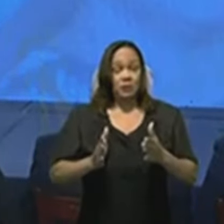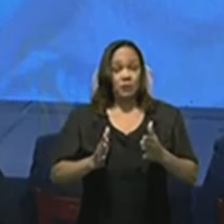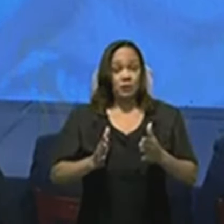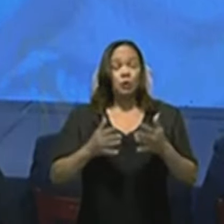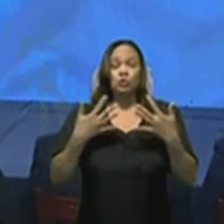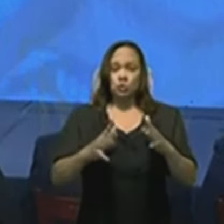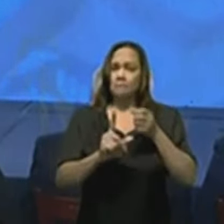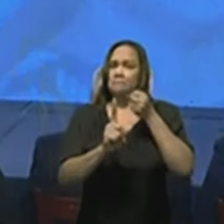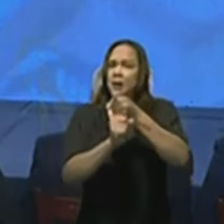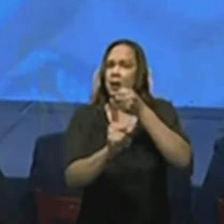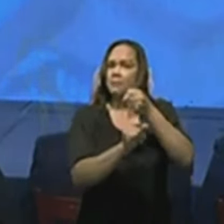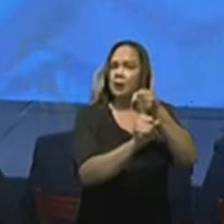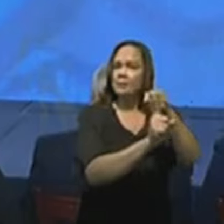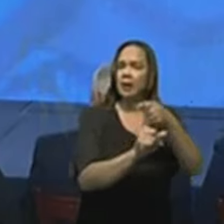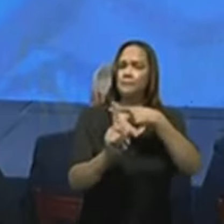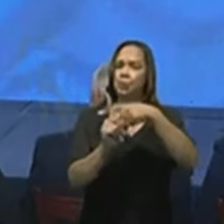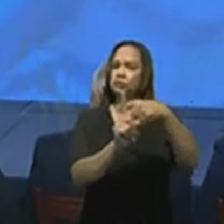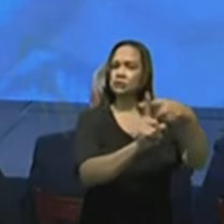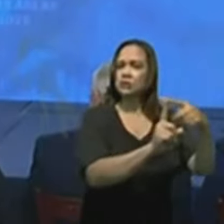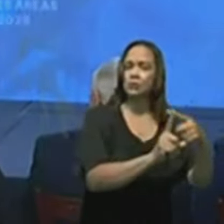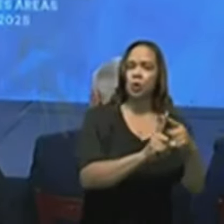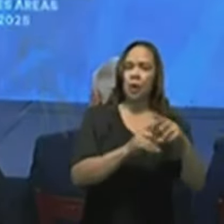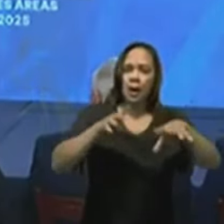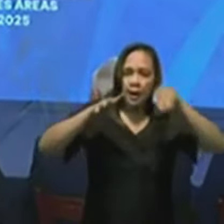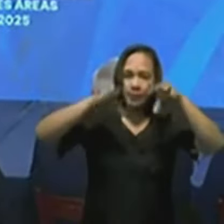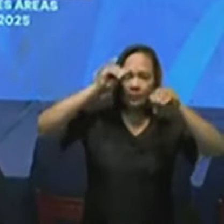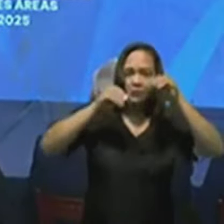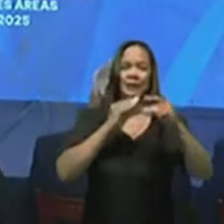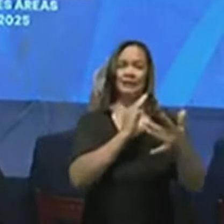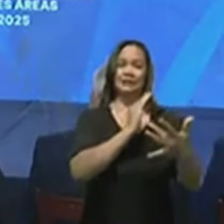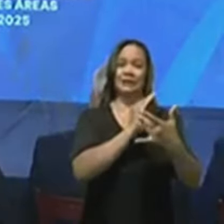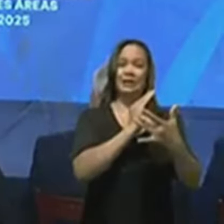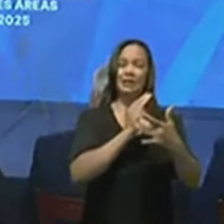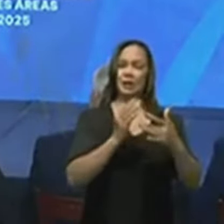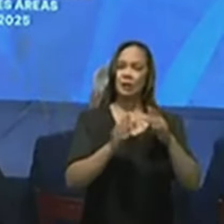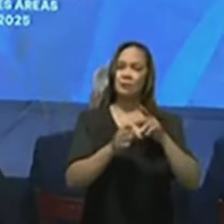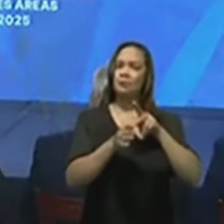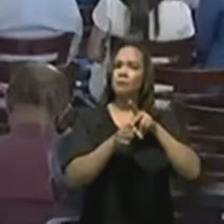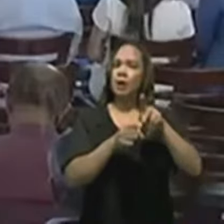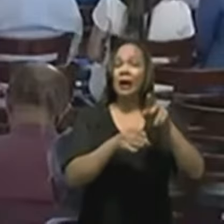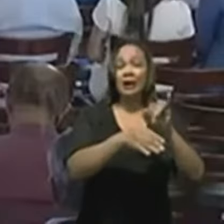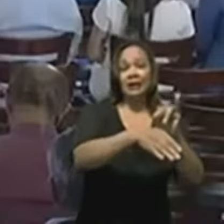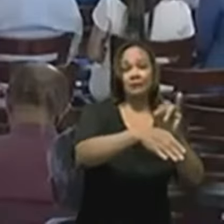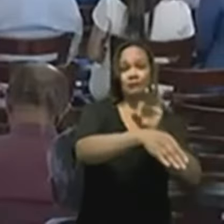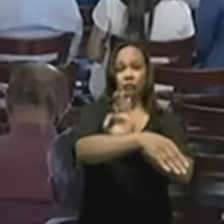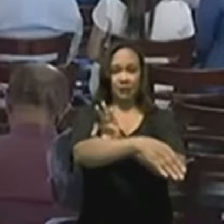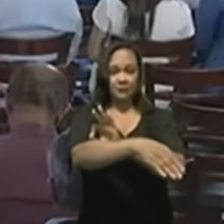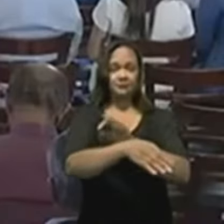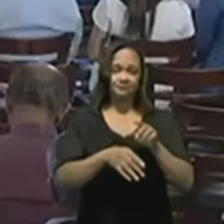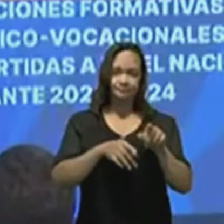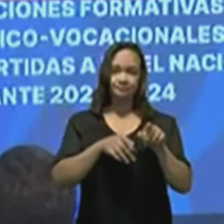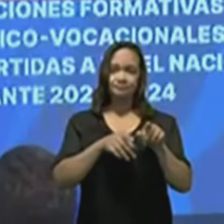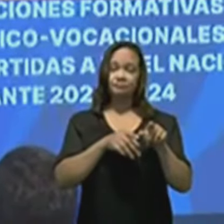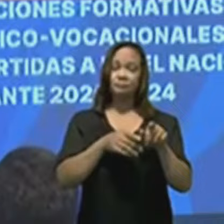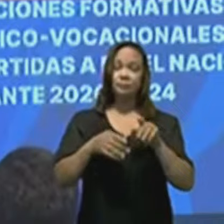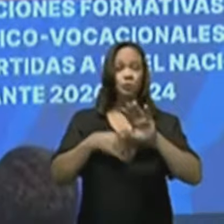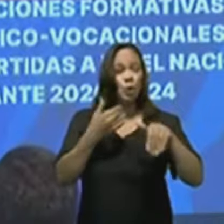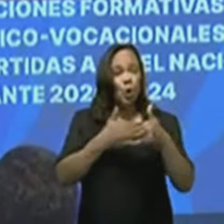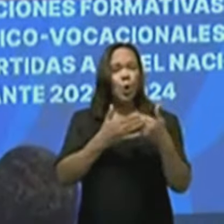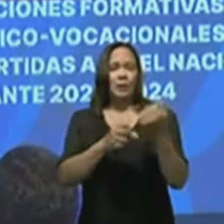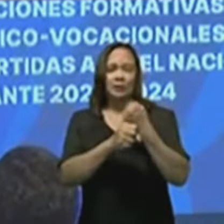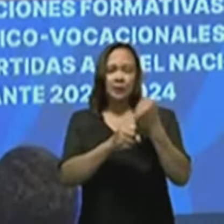Gloria rey ha hecho un gran papel es una joven muy entusiasta ha estado desarrollando una tarea ardua y se